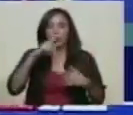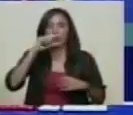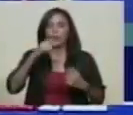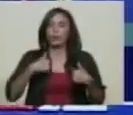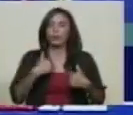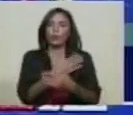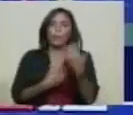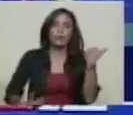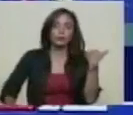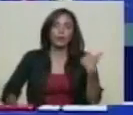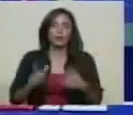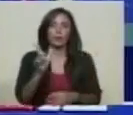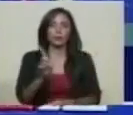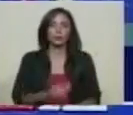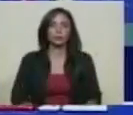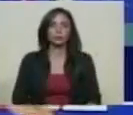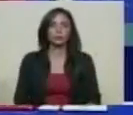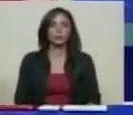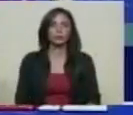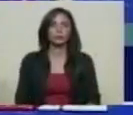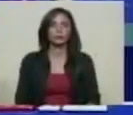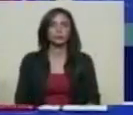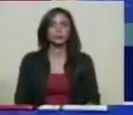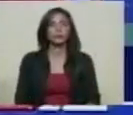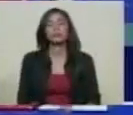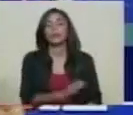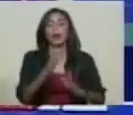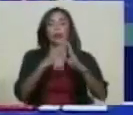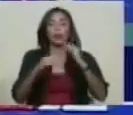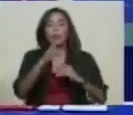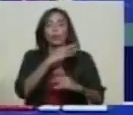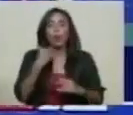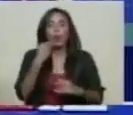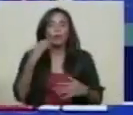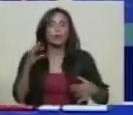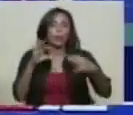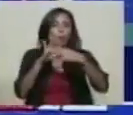juventud JPSUV, que ha sido unánime, se lo agradezco.